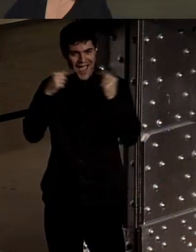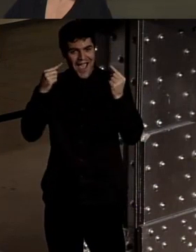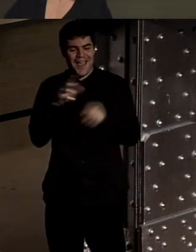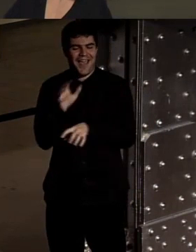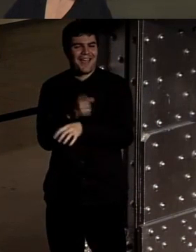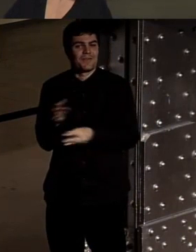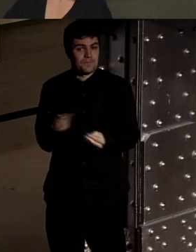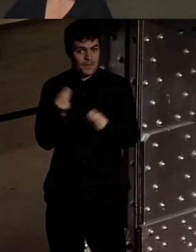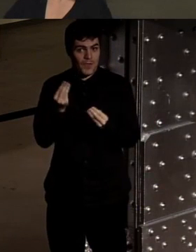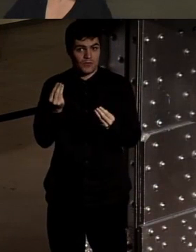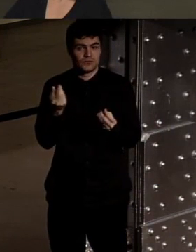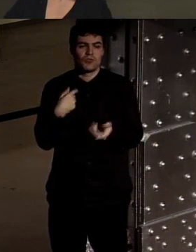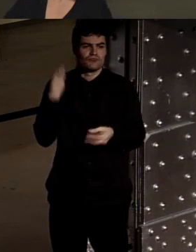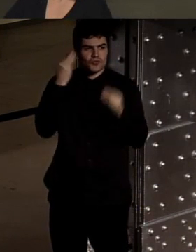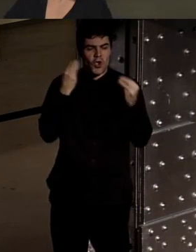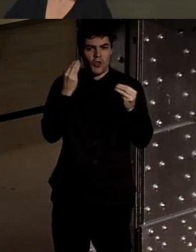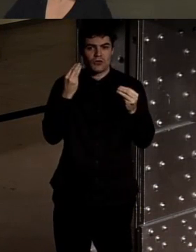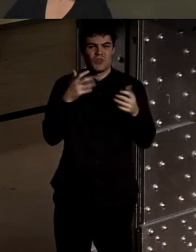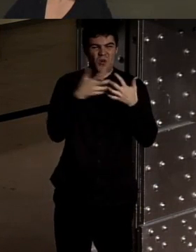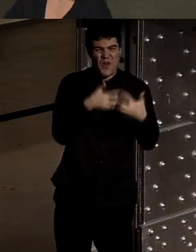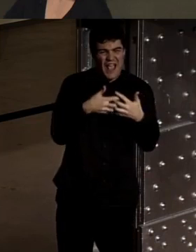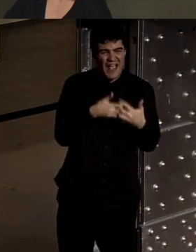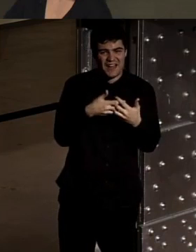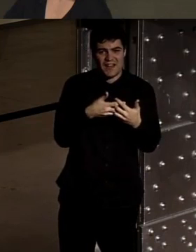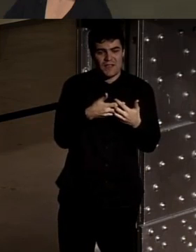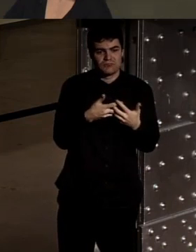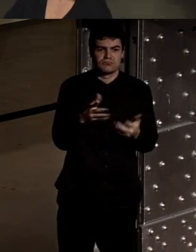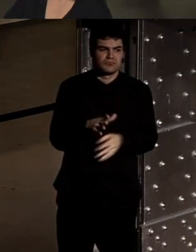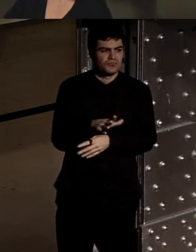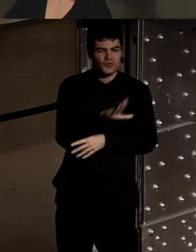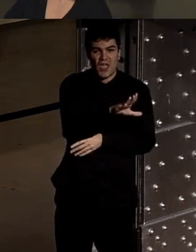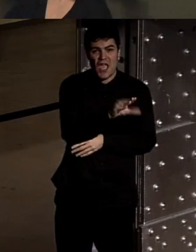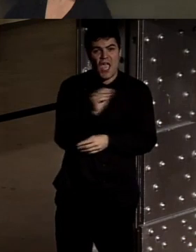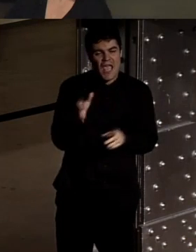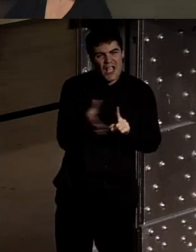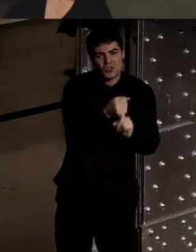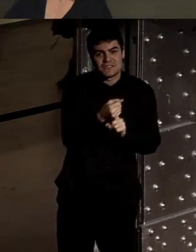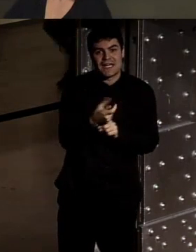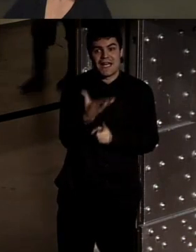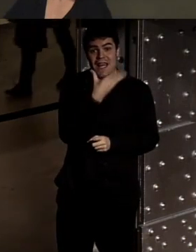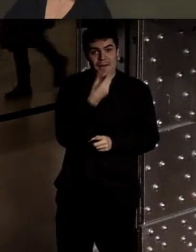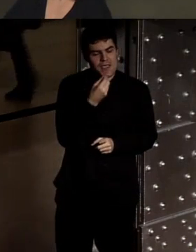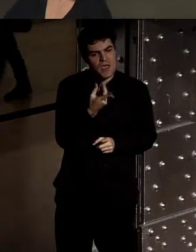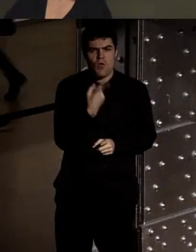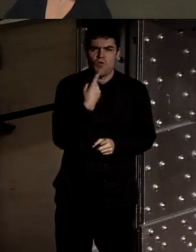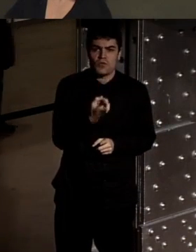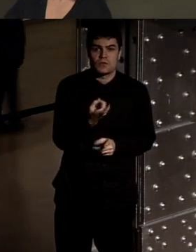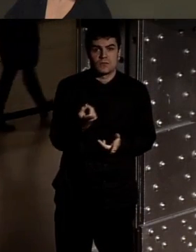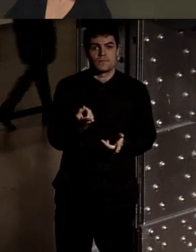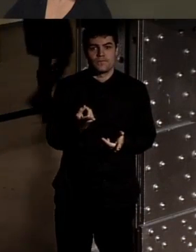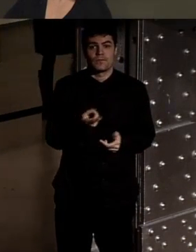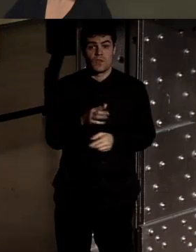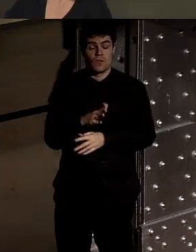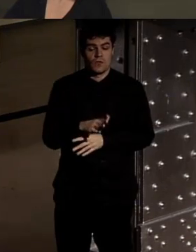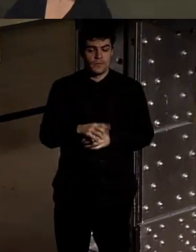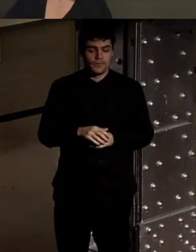belleza en medio de una guerra es una técnica que se usa para impedir que el lector aparte la vista o pase la página como respuesta a algo demasiado